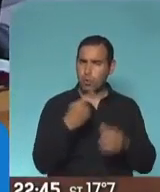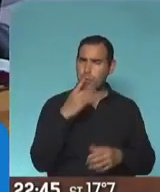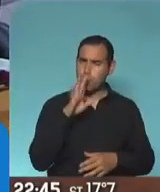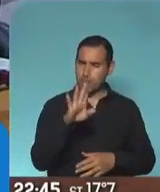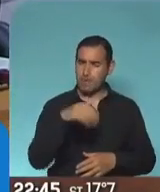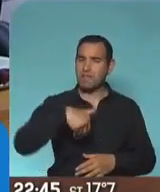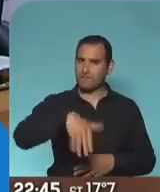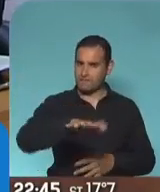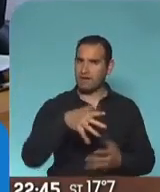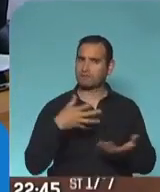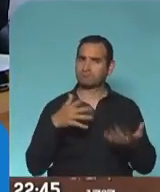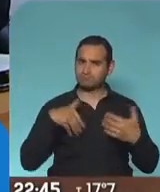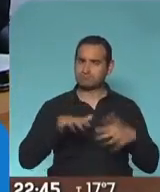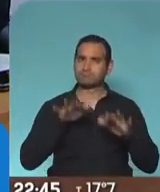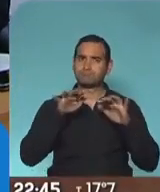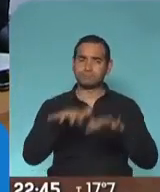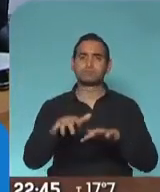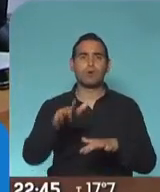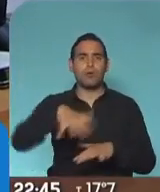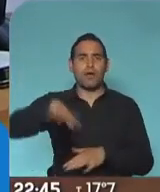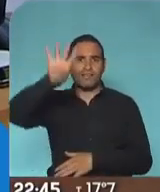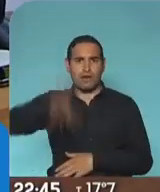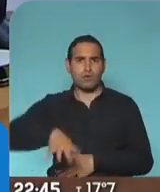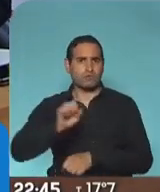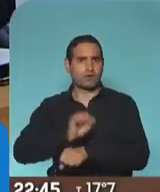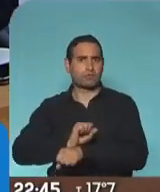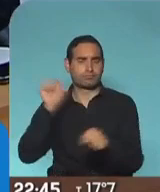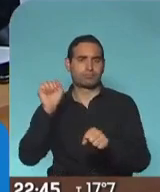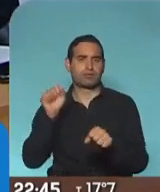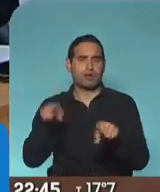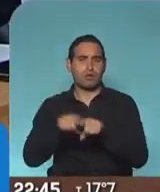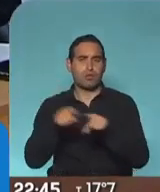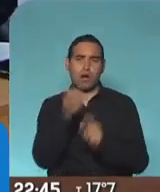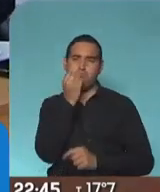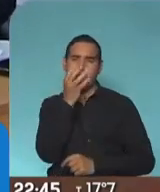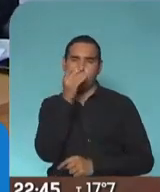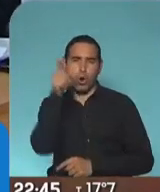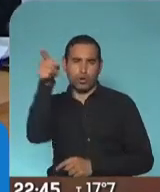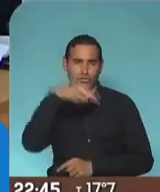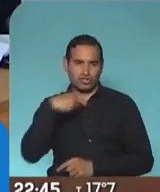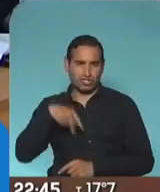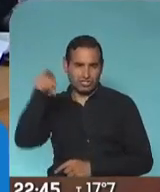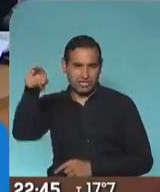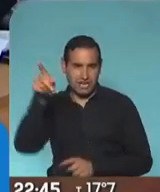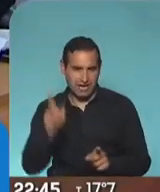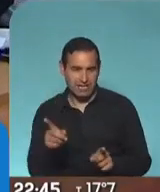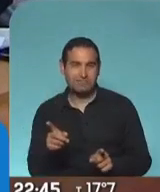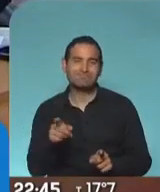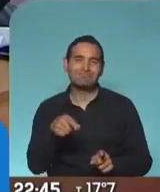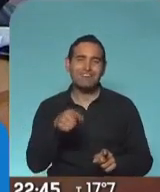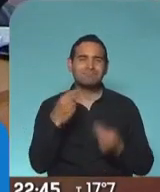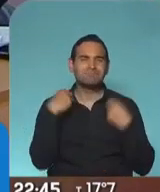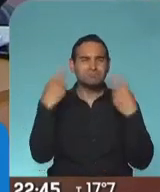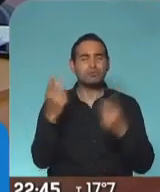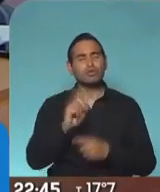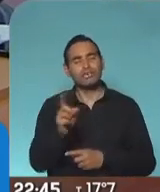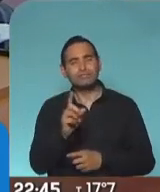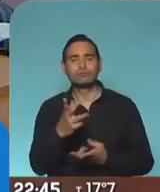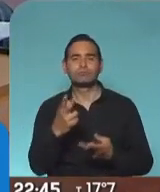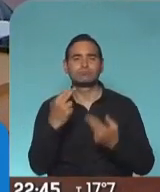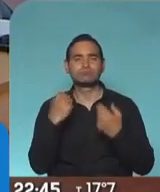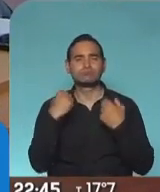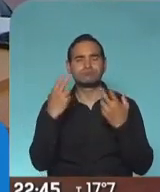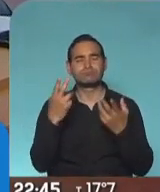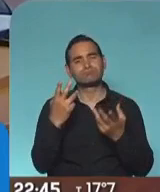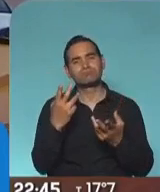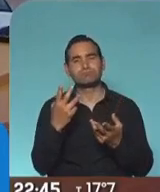Tsunami Democratic, convertir a Cataluña en una nueva Hong Kong, y este rasgo de anarquismo, o no de anarquismo, porque el anarquismo no